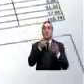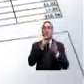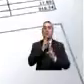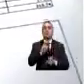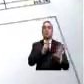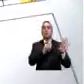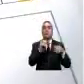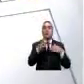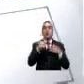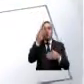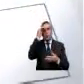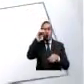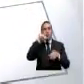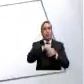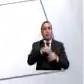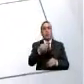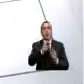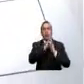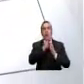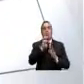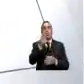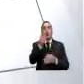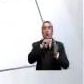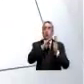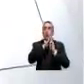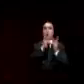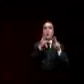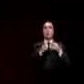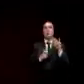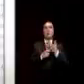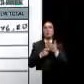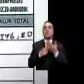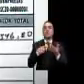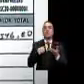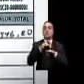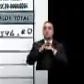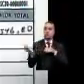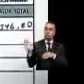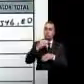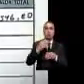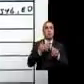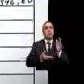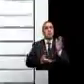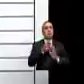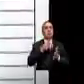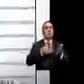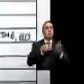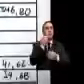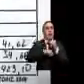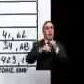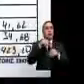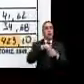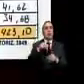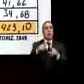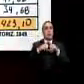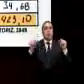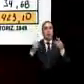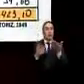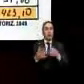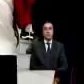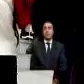de $600 por el hospedaje y alimentación en Guayaquil. Y habló de los masajes que ella y sus invitados supuestamente recibieron en un spa en el Tena. En la